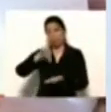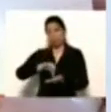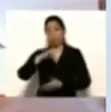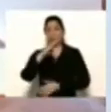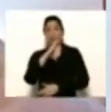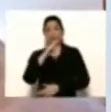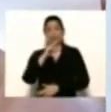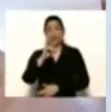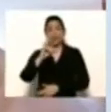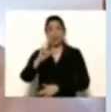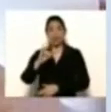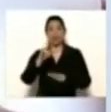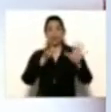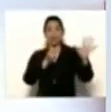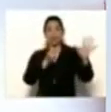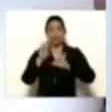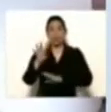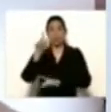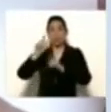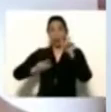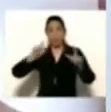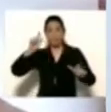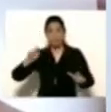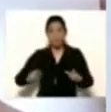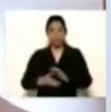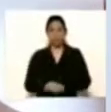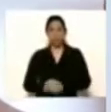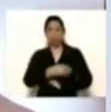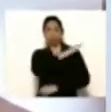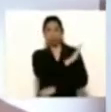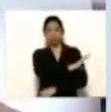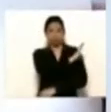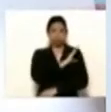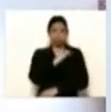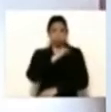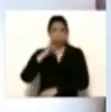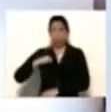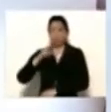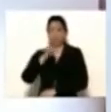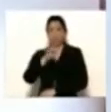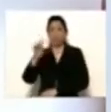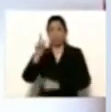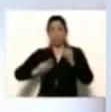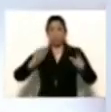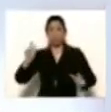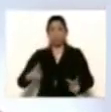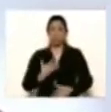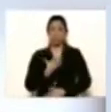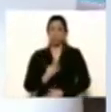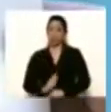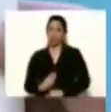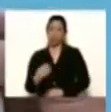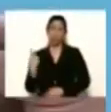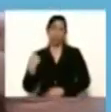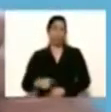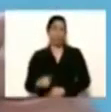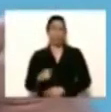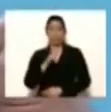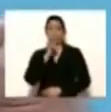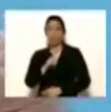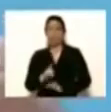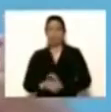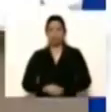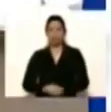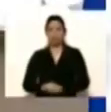integral, 64 personas. En clínicas privadas, 24 personas. Y lamentablemente tenemos que reportar